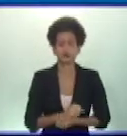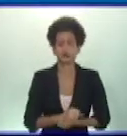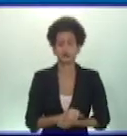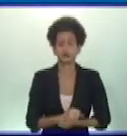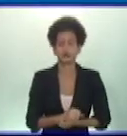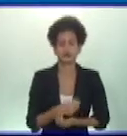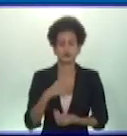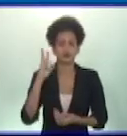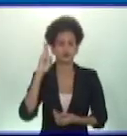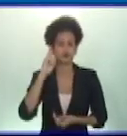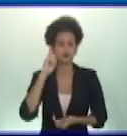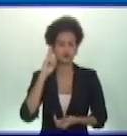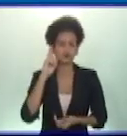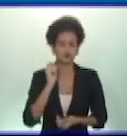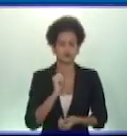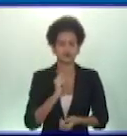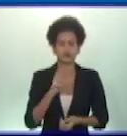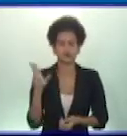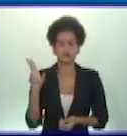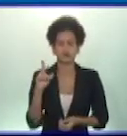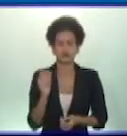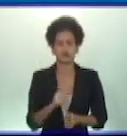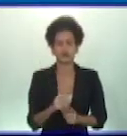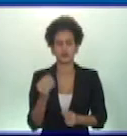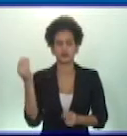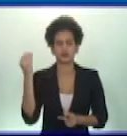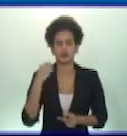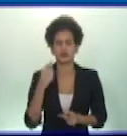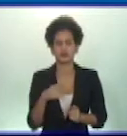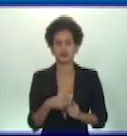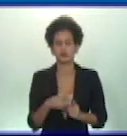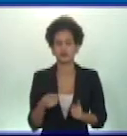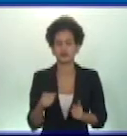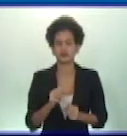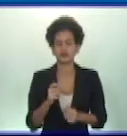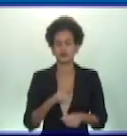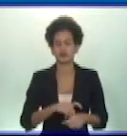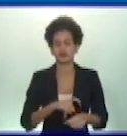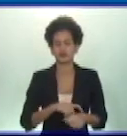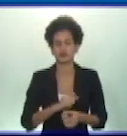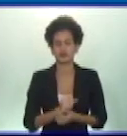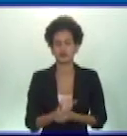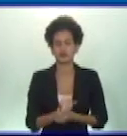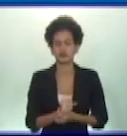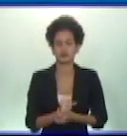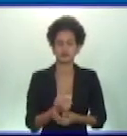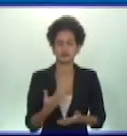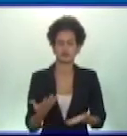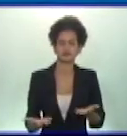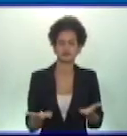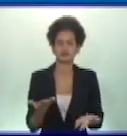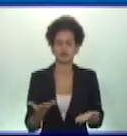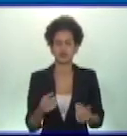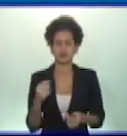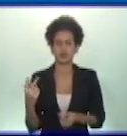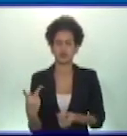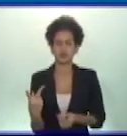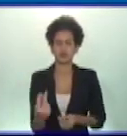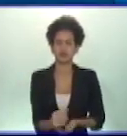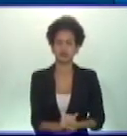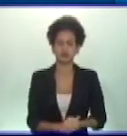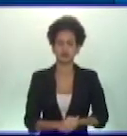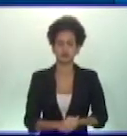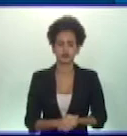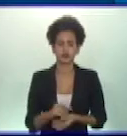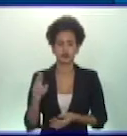cuáles son las unidades para medir el tiempo. Y también vamos a recordar qué equivalencia existe entre ellas. Las